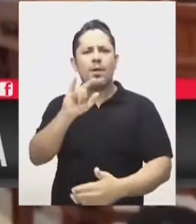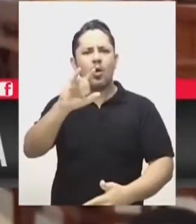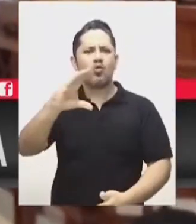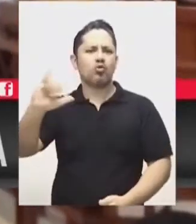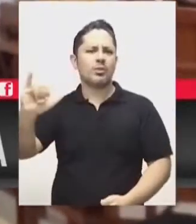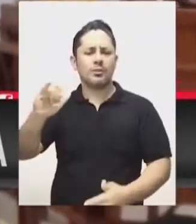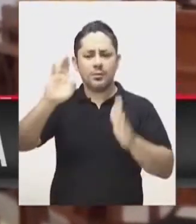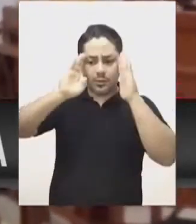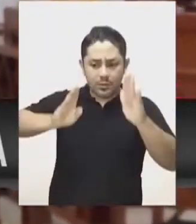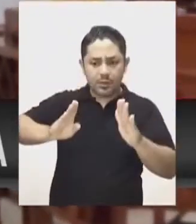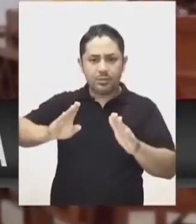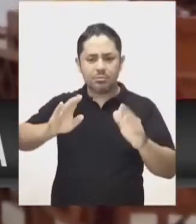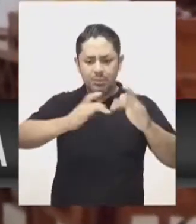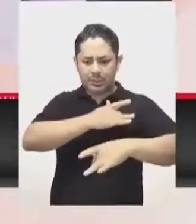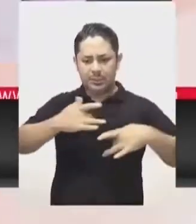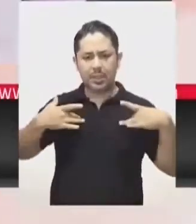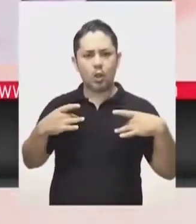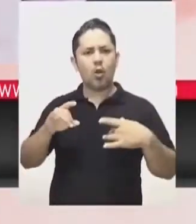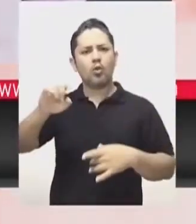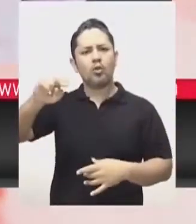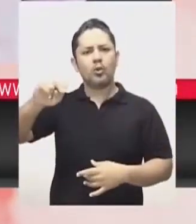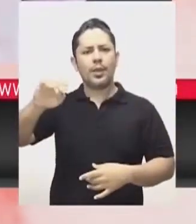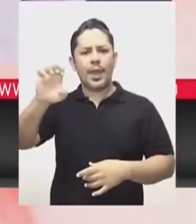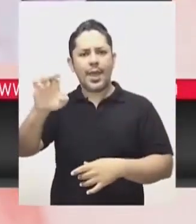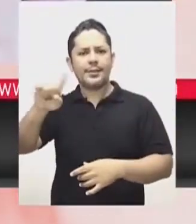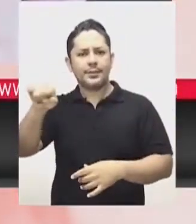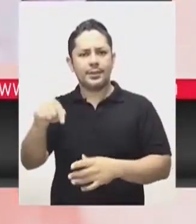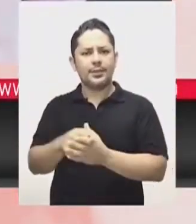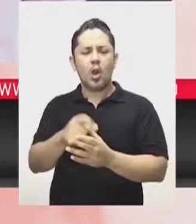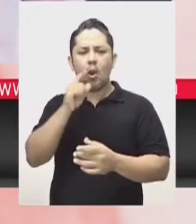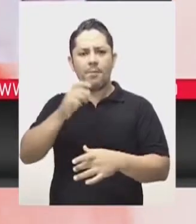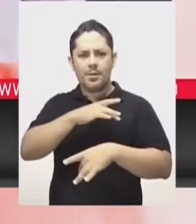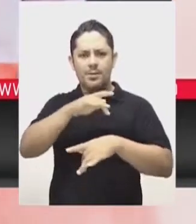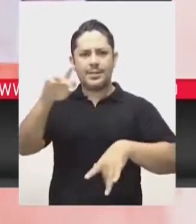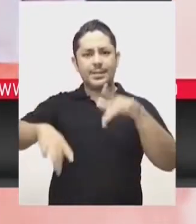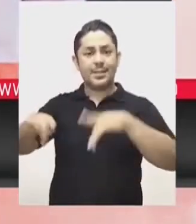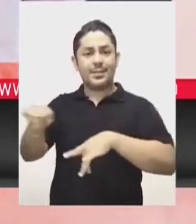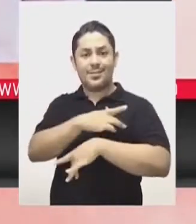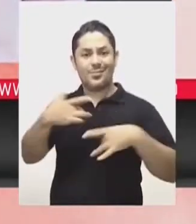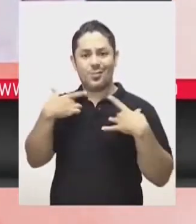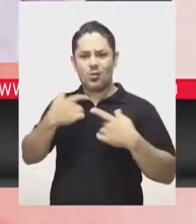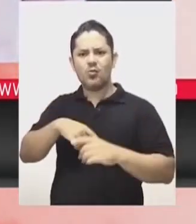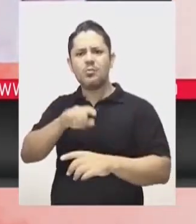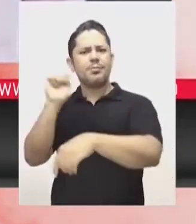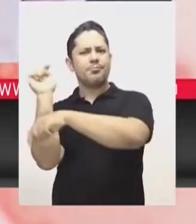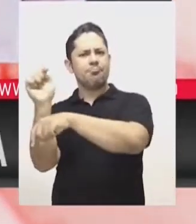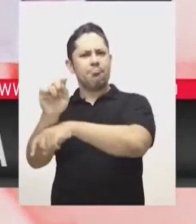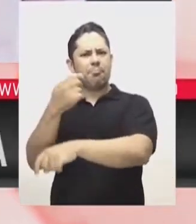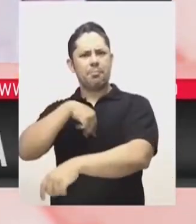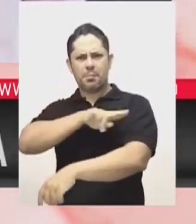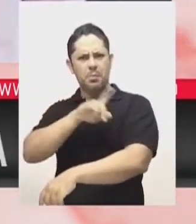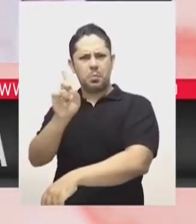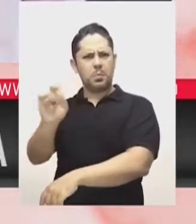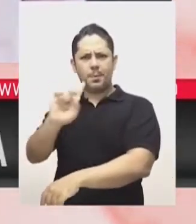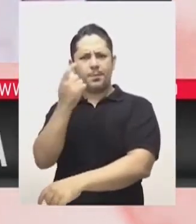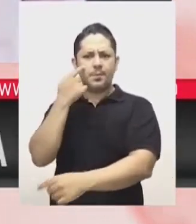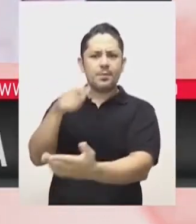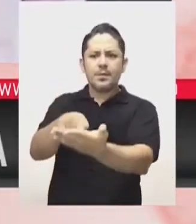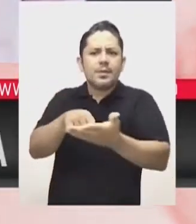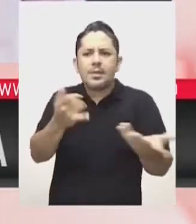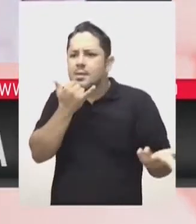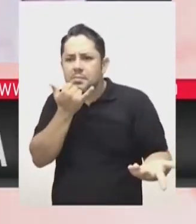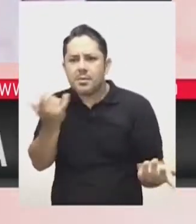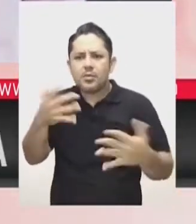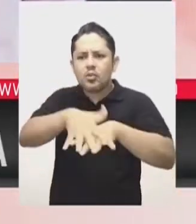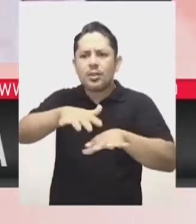salud, así como la nueva ESI. Vamos más que cuestionar a un secretario, él tiene la claridad que está pasando en la red hospitalaria, porque es